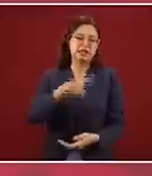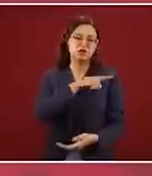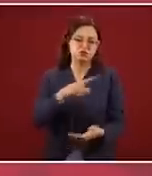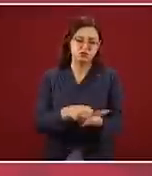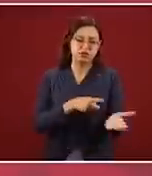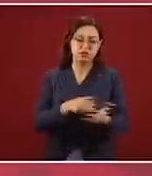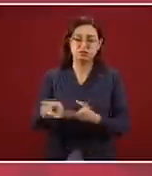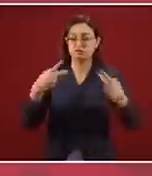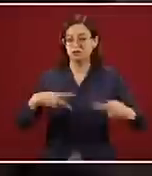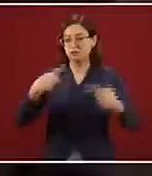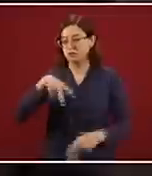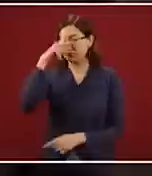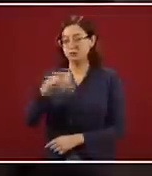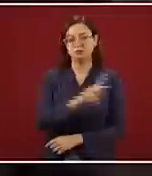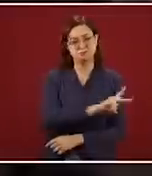los mexicanos.